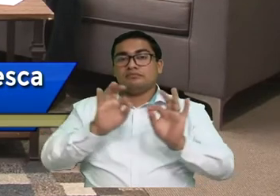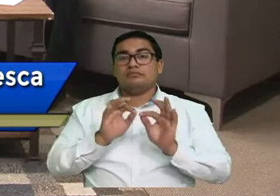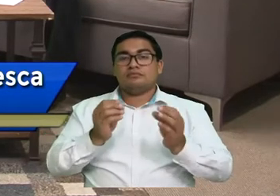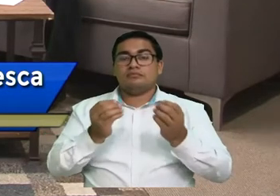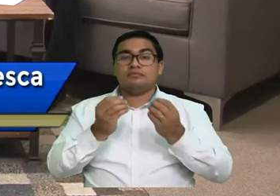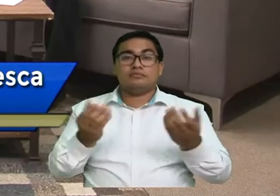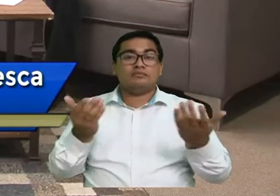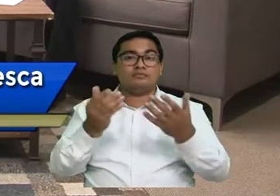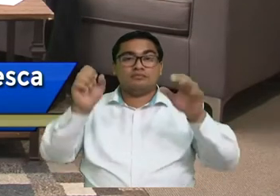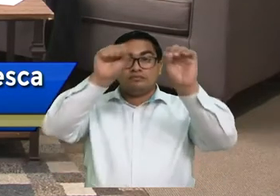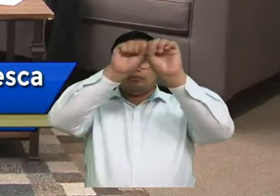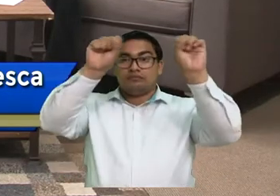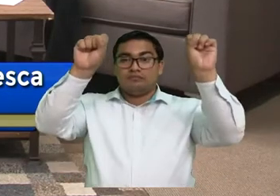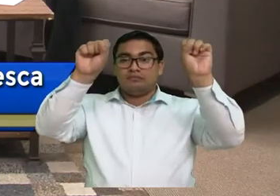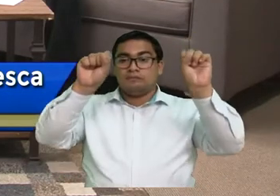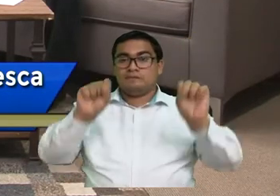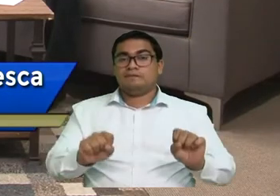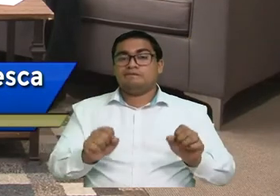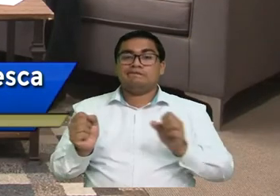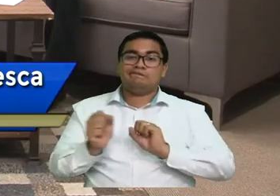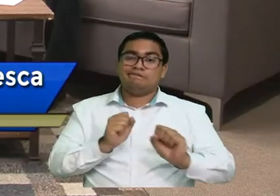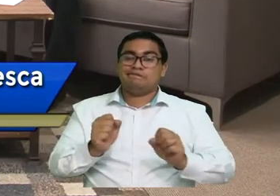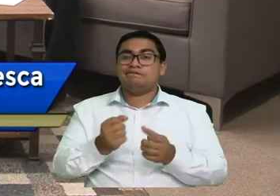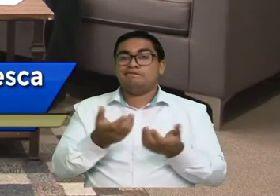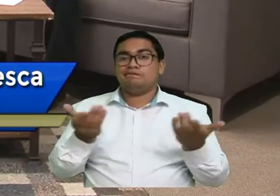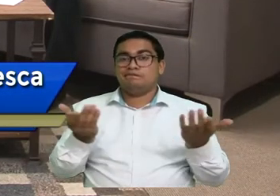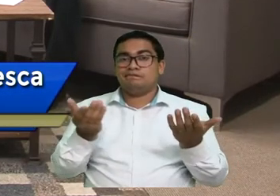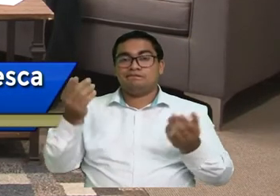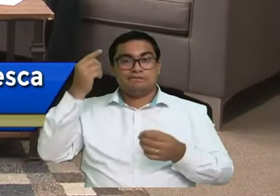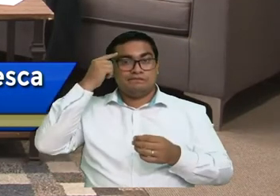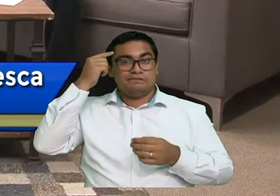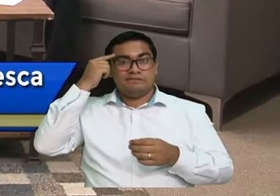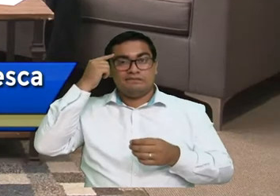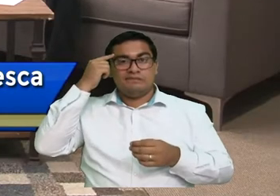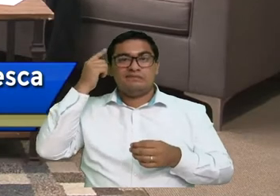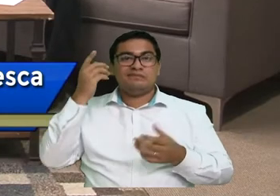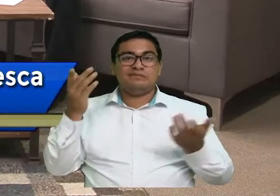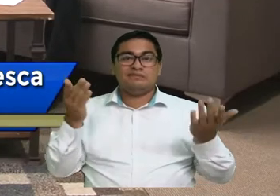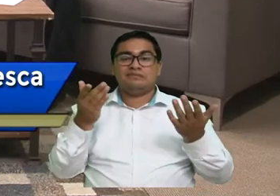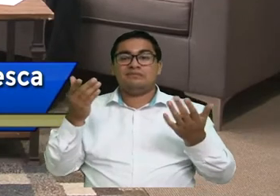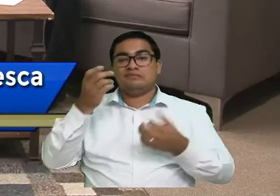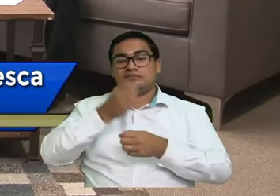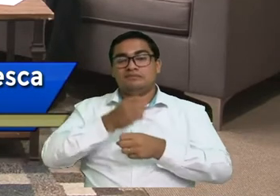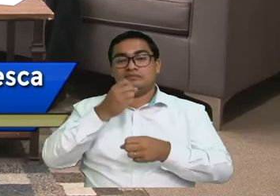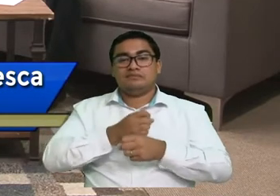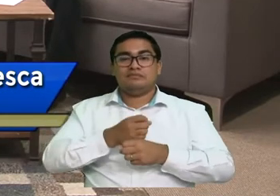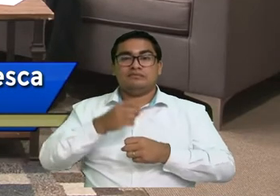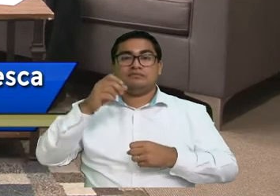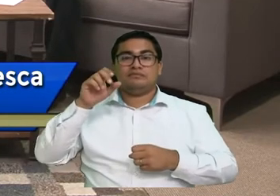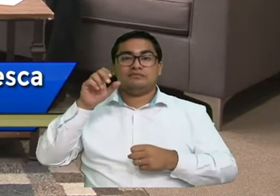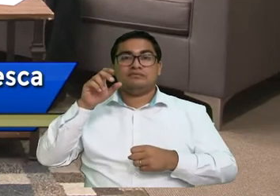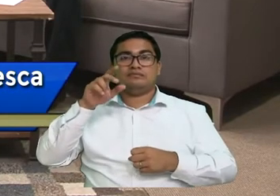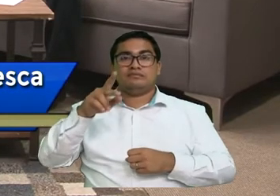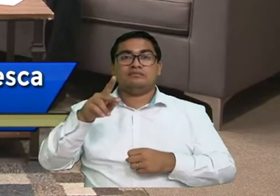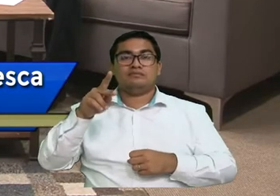la capacitación, ¿no? Dentro de esa dinámica, creo que el sistema, como lo ha dicho usted, de producción, consumo y comercio,